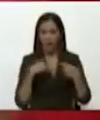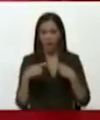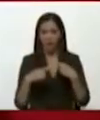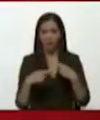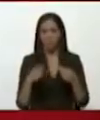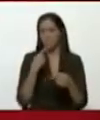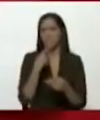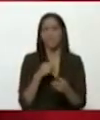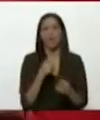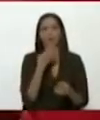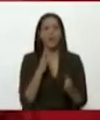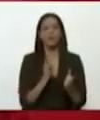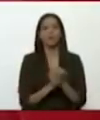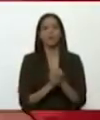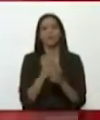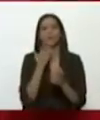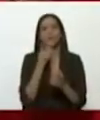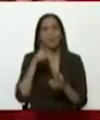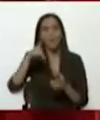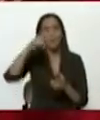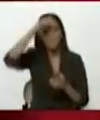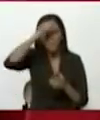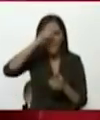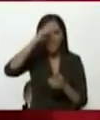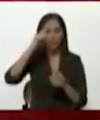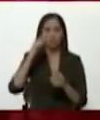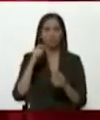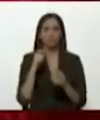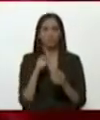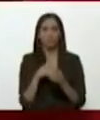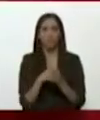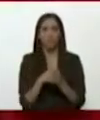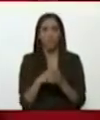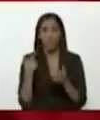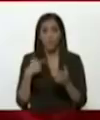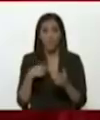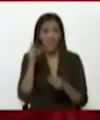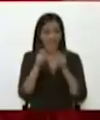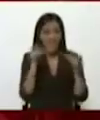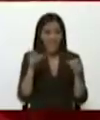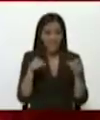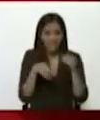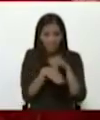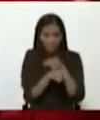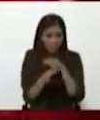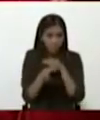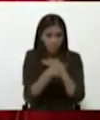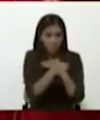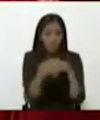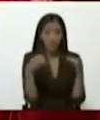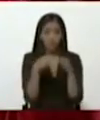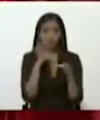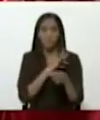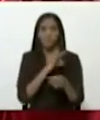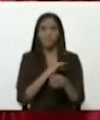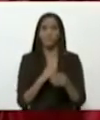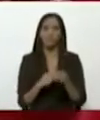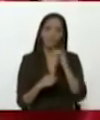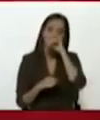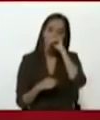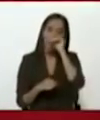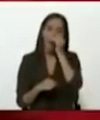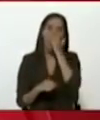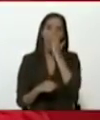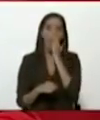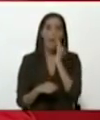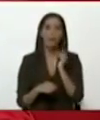bueno, Pedro Carvajalino, le corrí una bola, como tenía gente infiltrada dentro de los grupos sociales también, el enemigo,